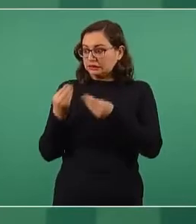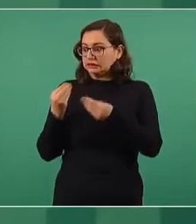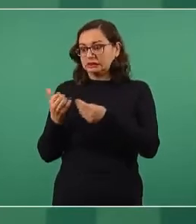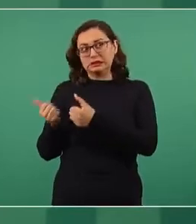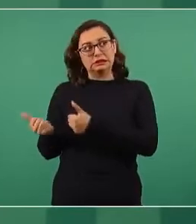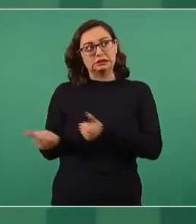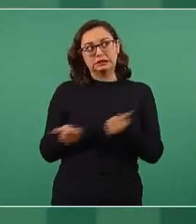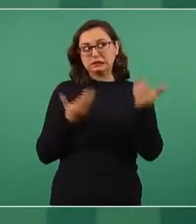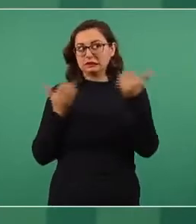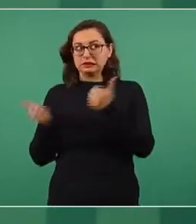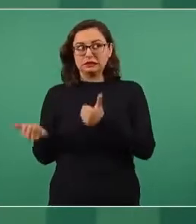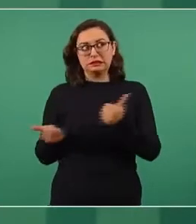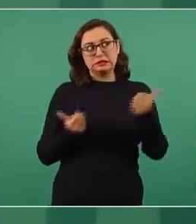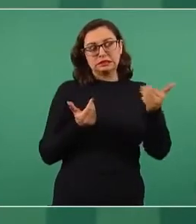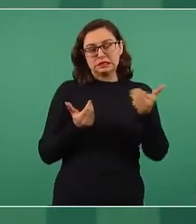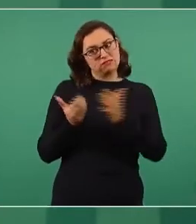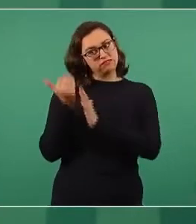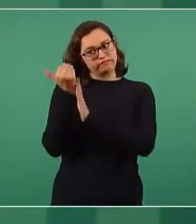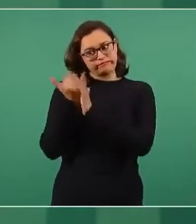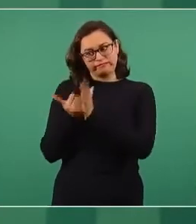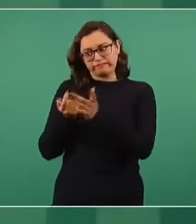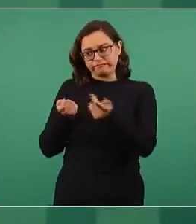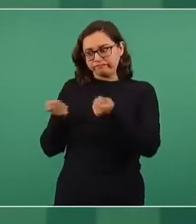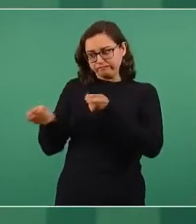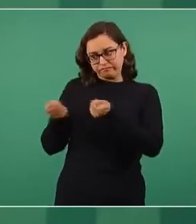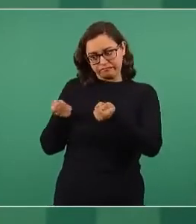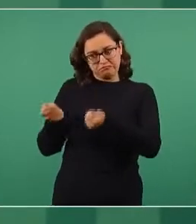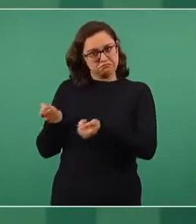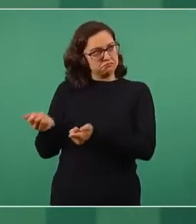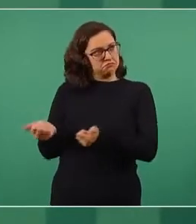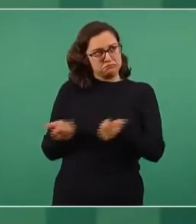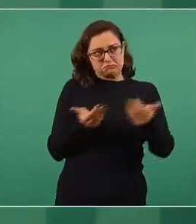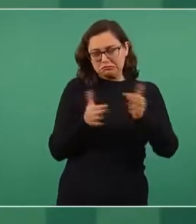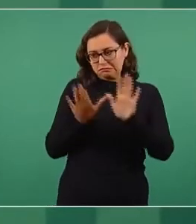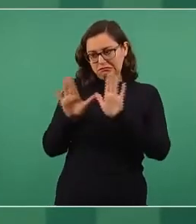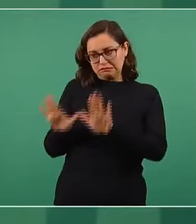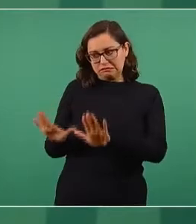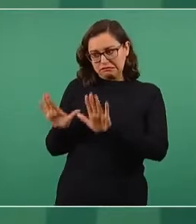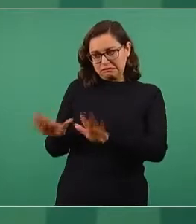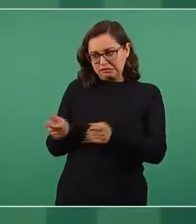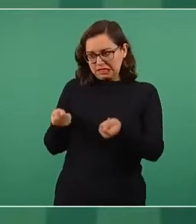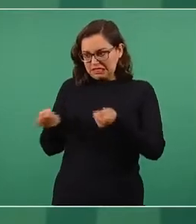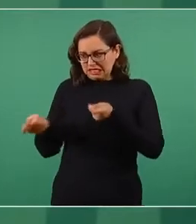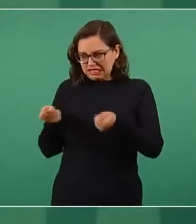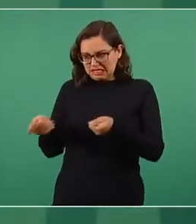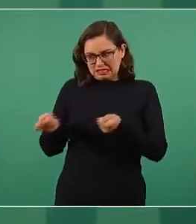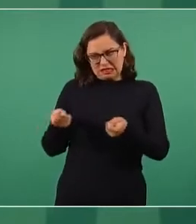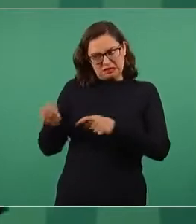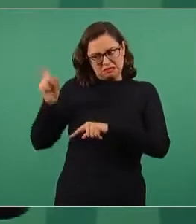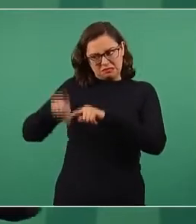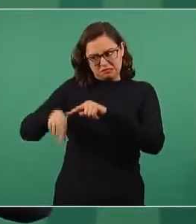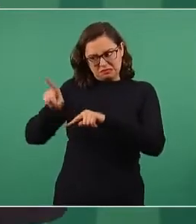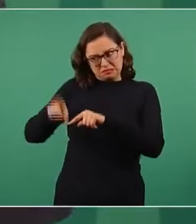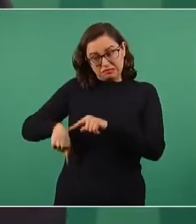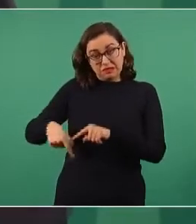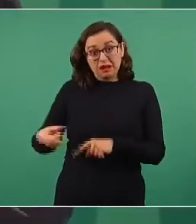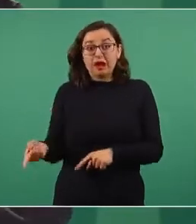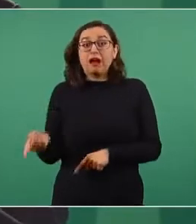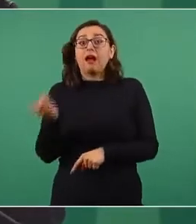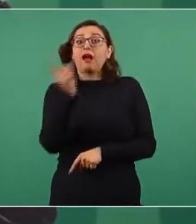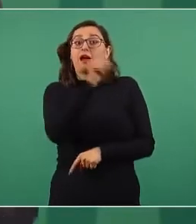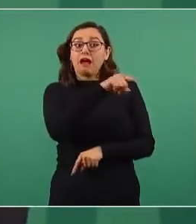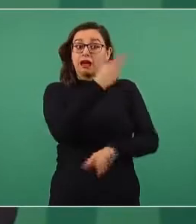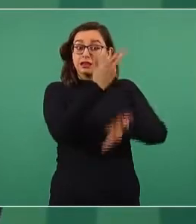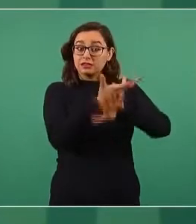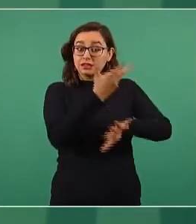debe limitar drásticamente el acceso a armas de alto poder para evitar que la